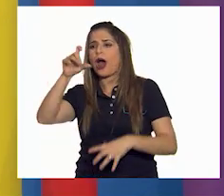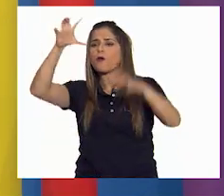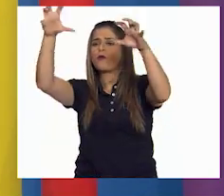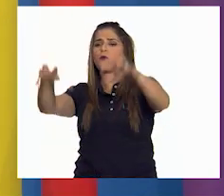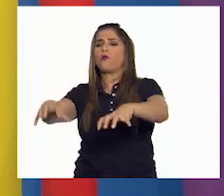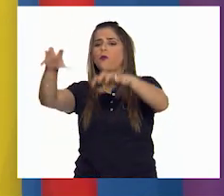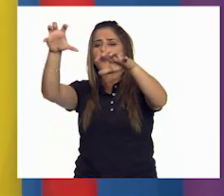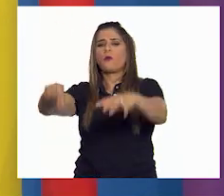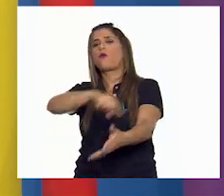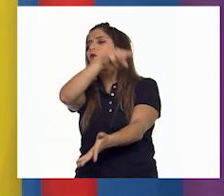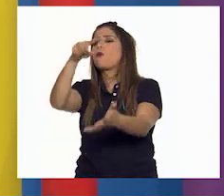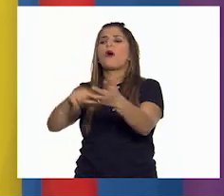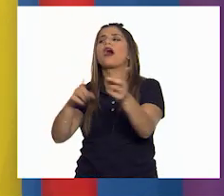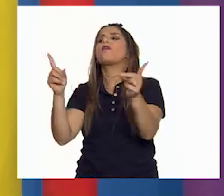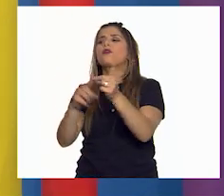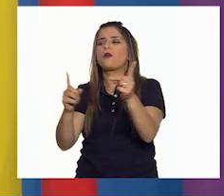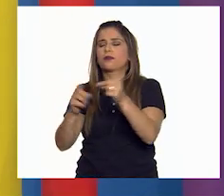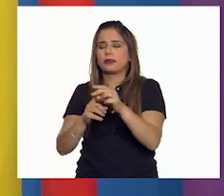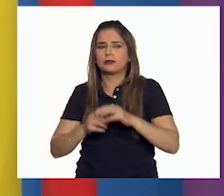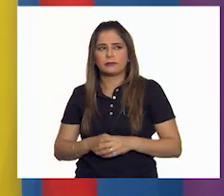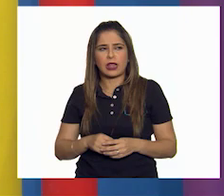si vemos la imagen...